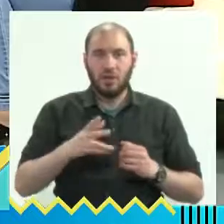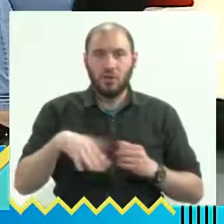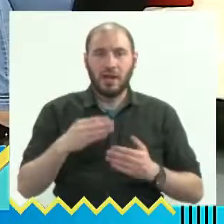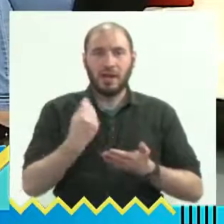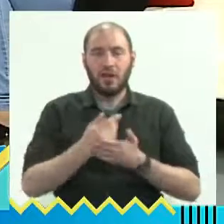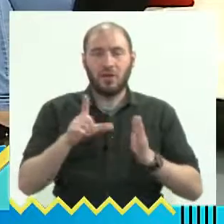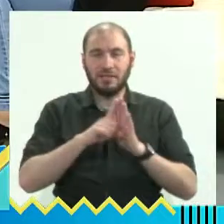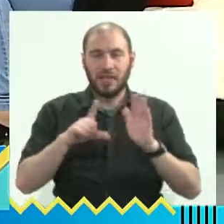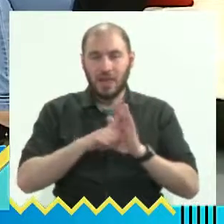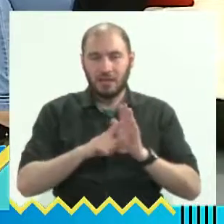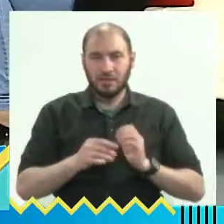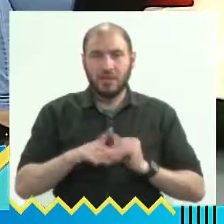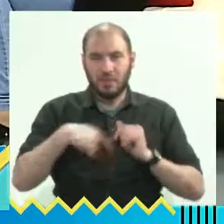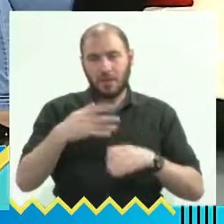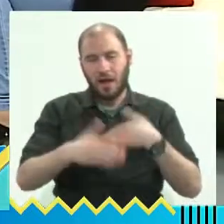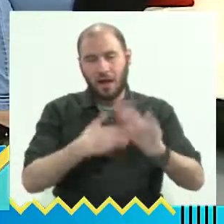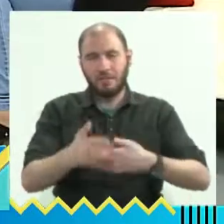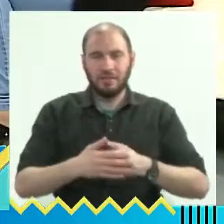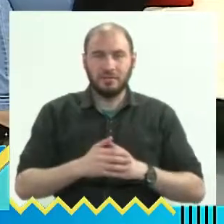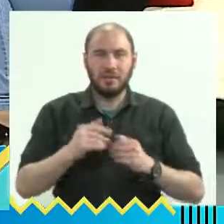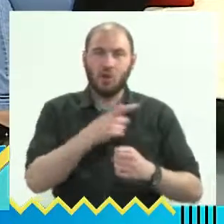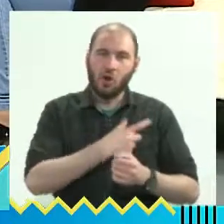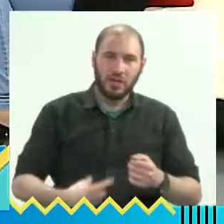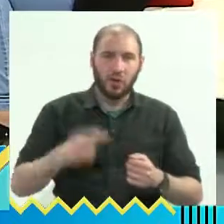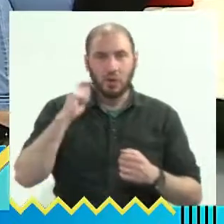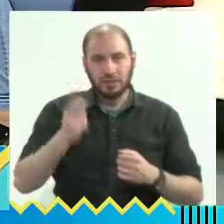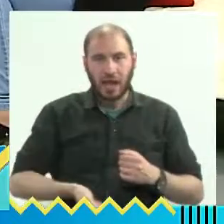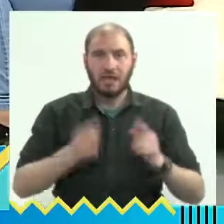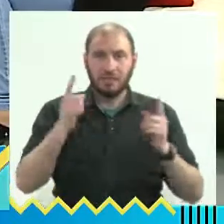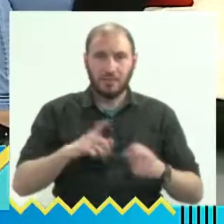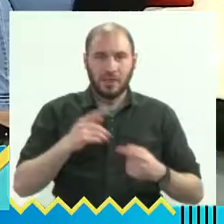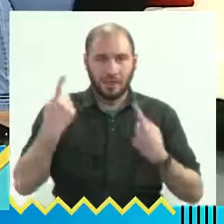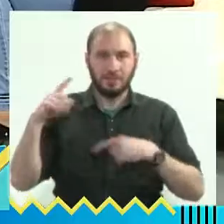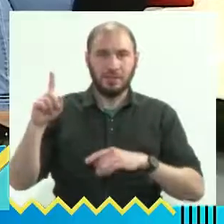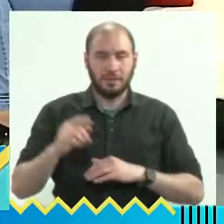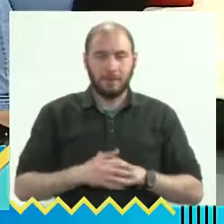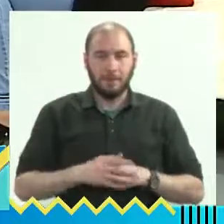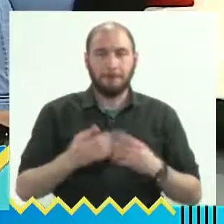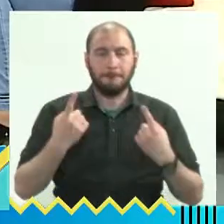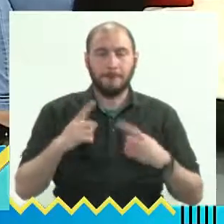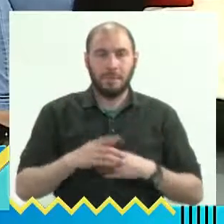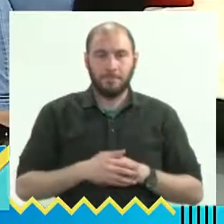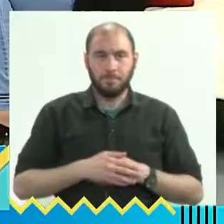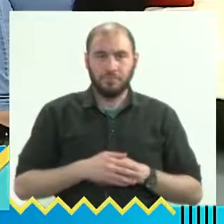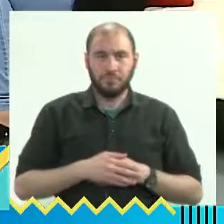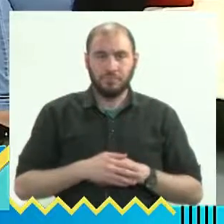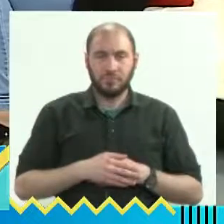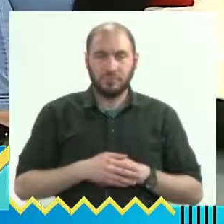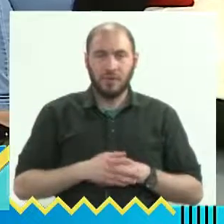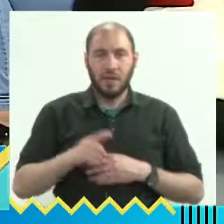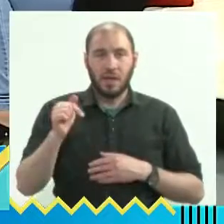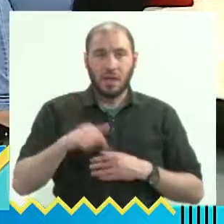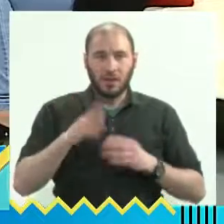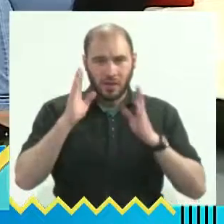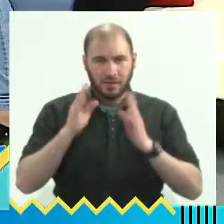cargos legislativos, ¿no? Después vamos a ir avanzando un poco más en ejecutivo y judicial, que también cambia un poco el panorama, pero digo, hoy estamos